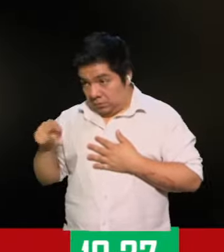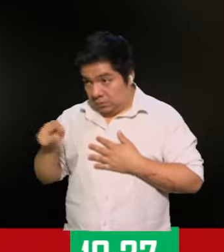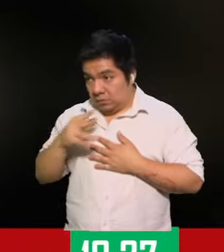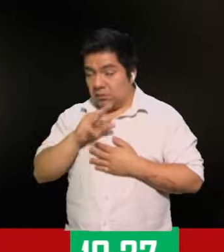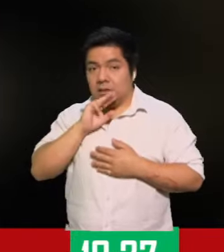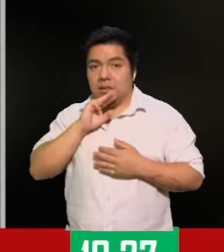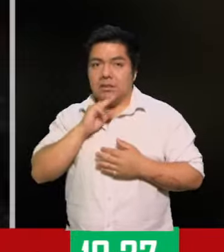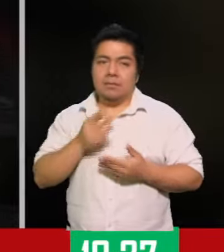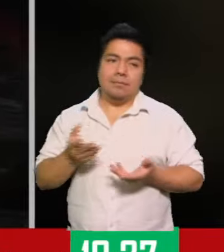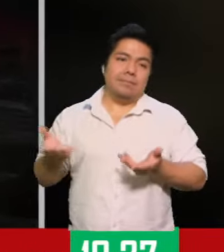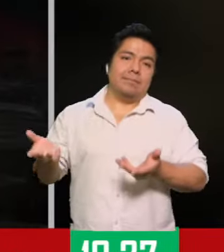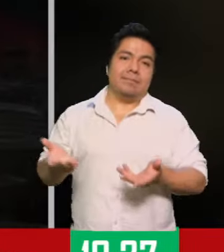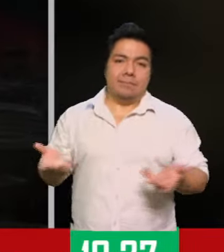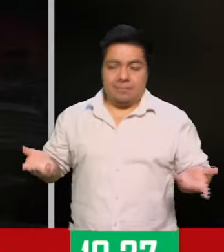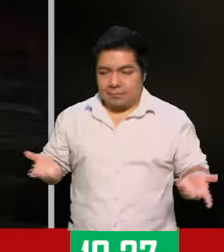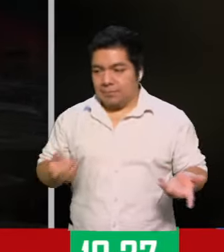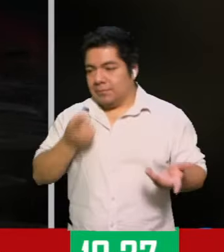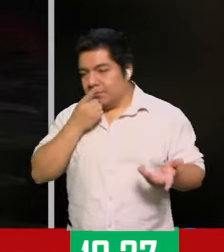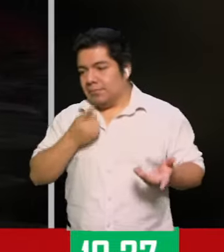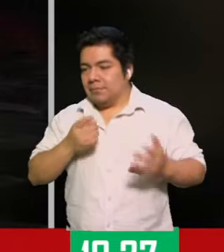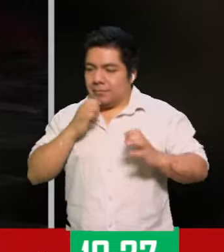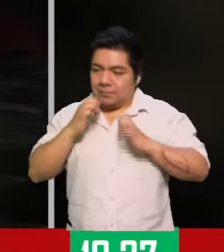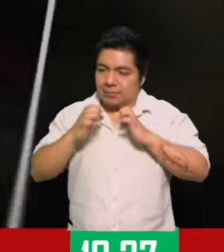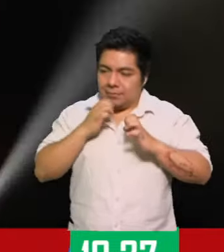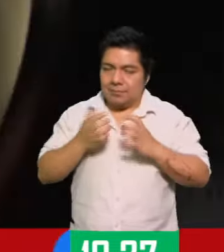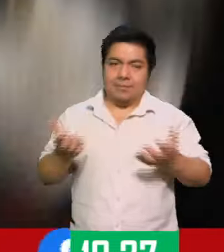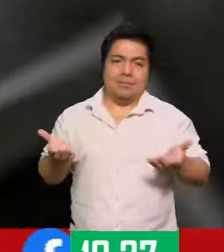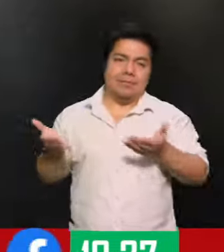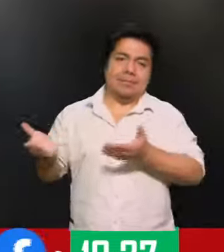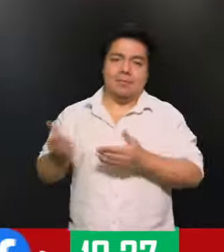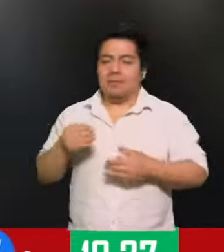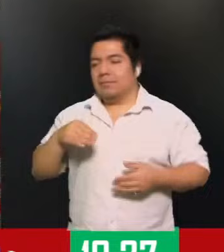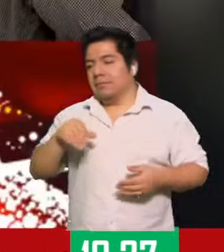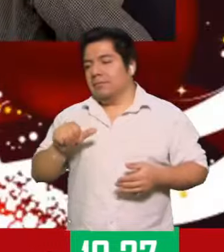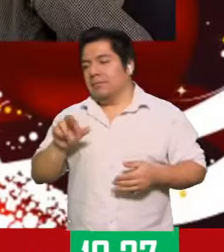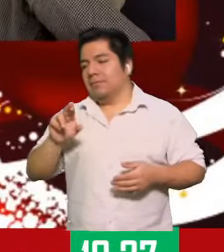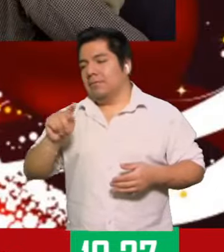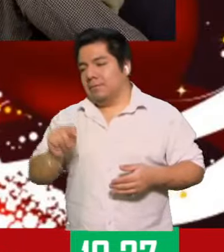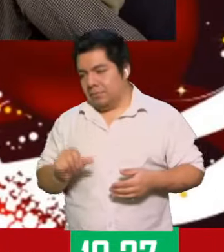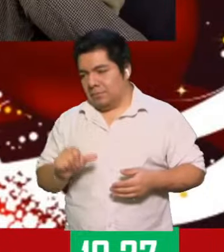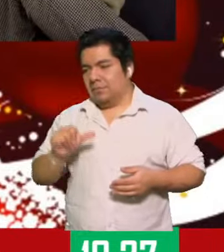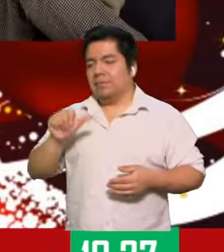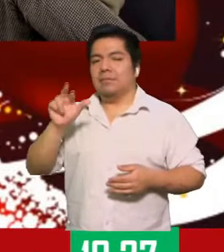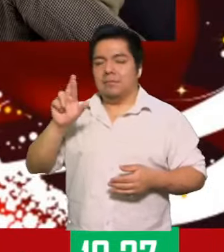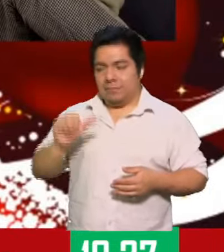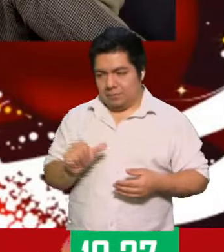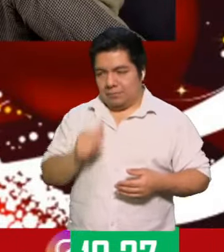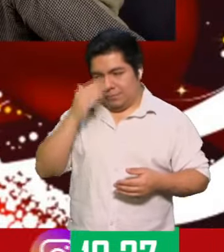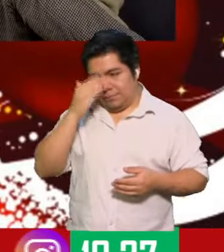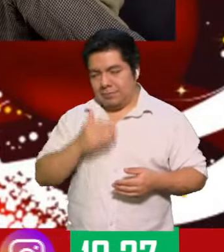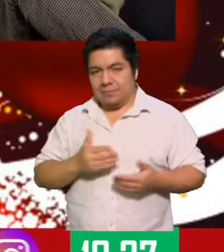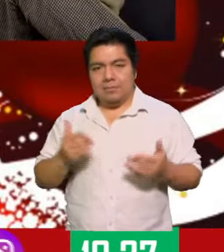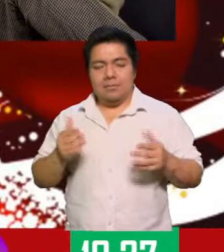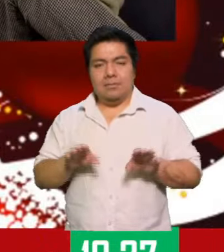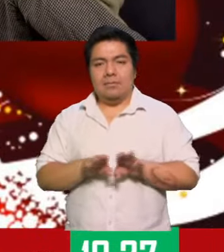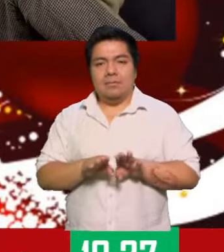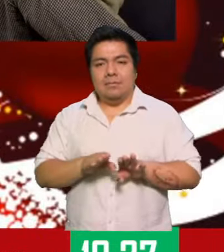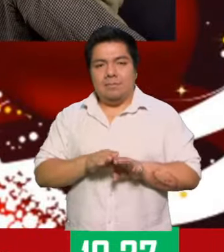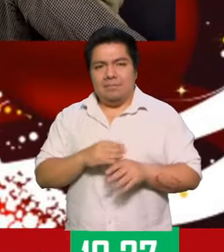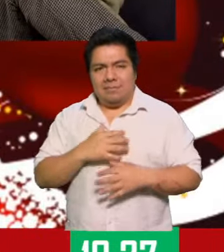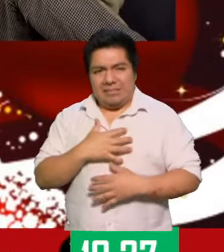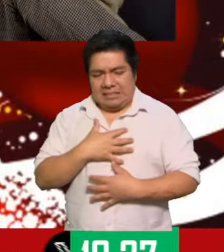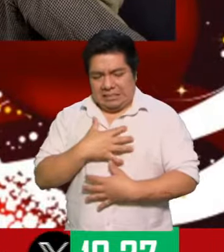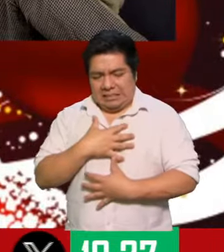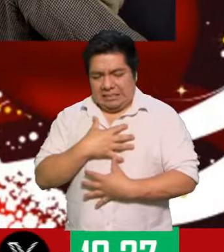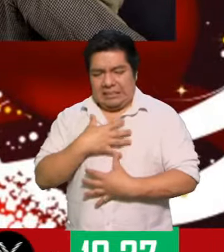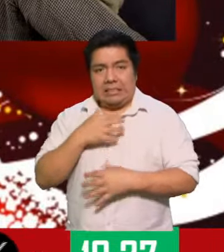por viéramos si empezamos la entrevista señora de va Sí Oye pero cómo que le dio una neumonía